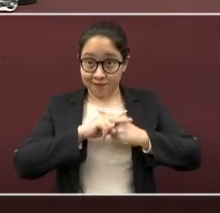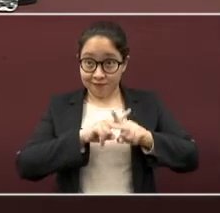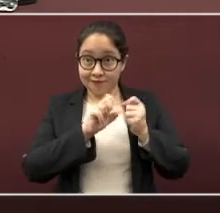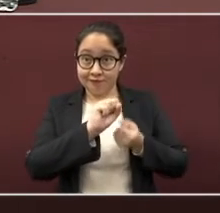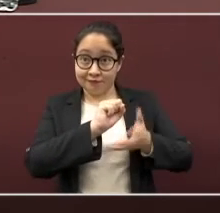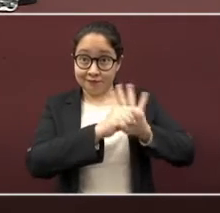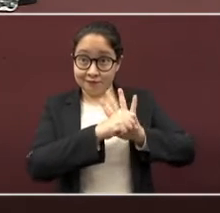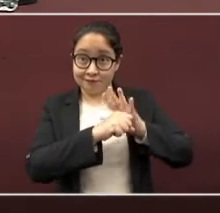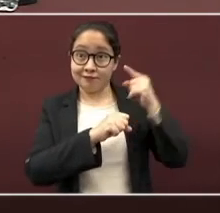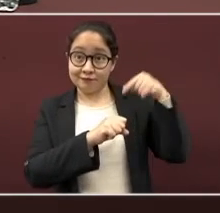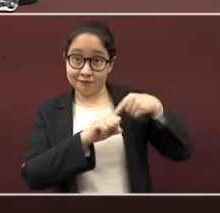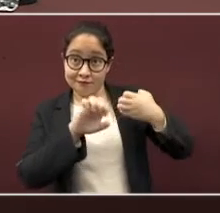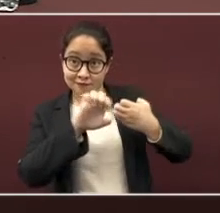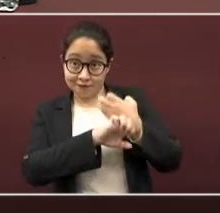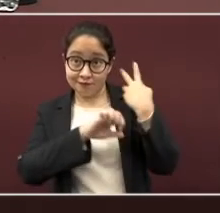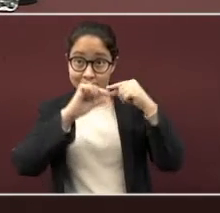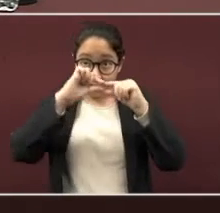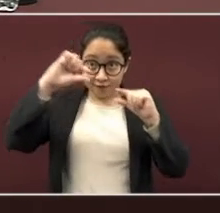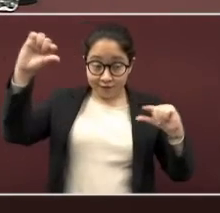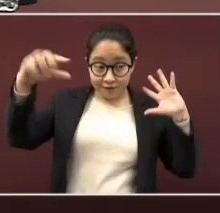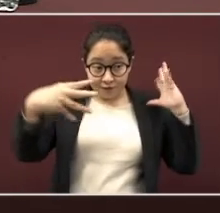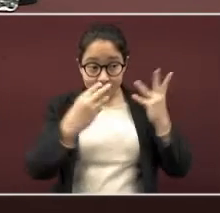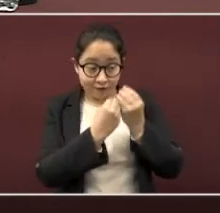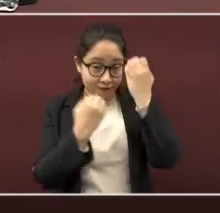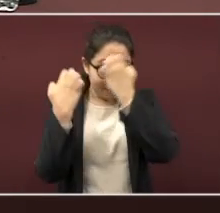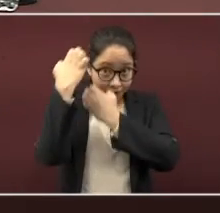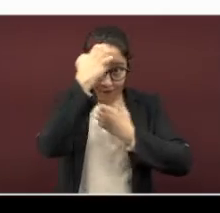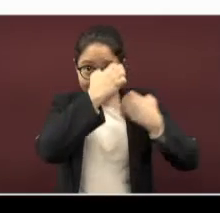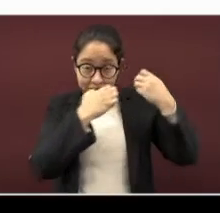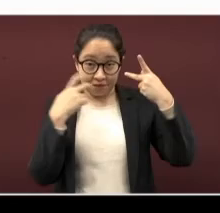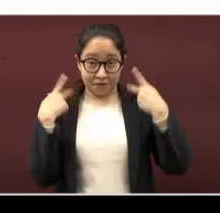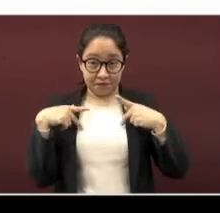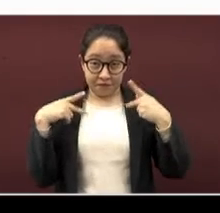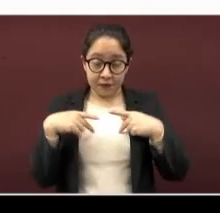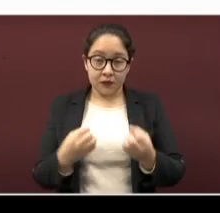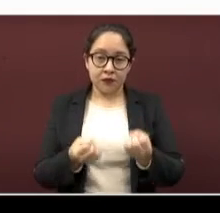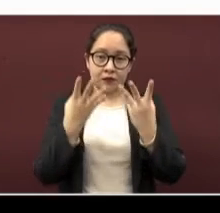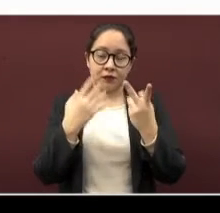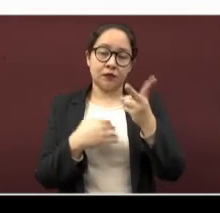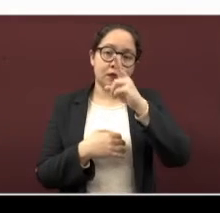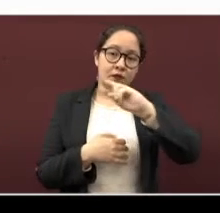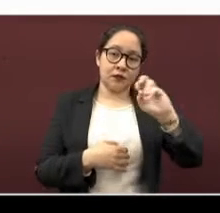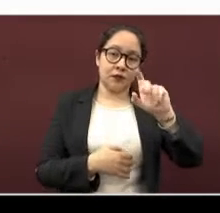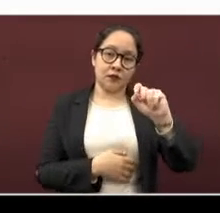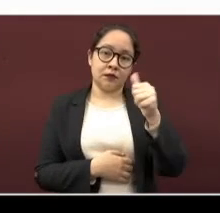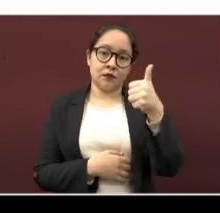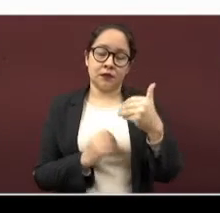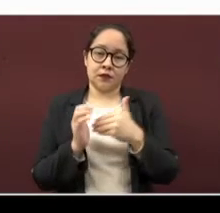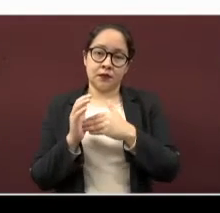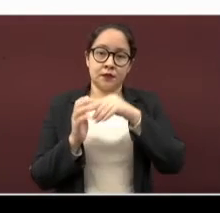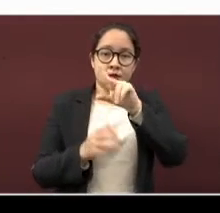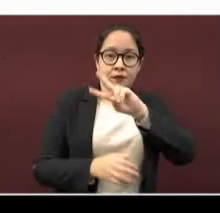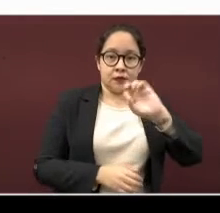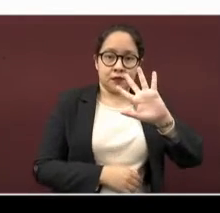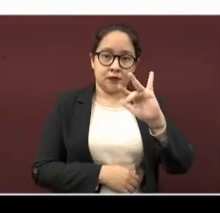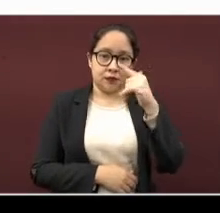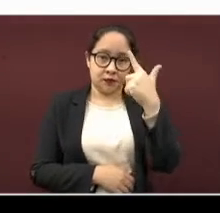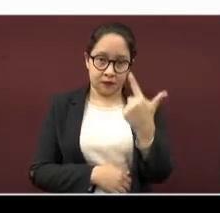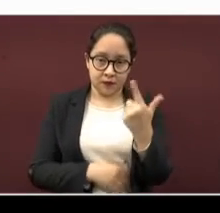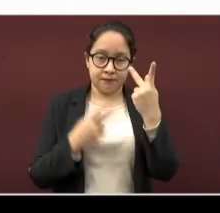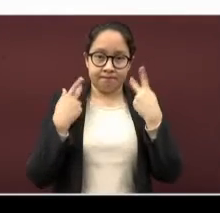se han atendido y estudiado en el sector salud 226 mil 257